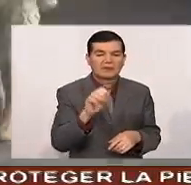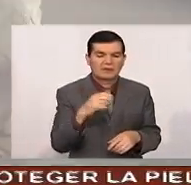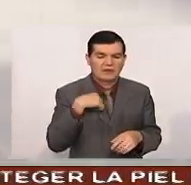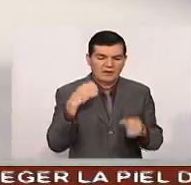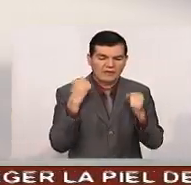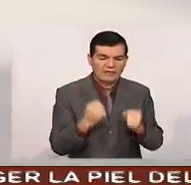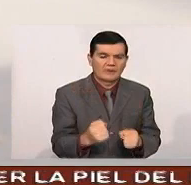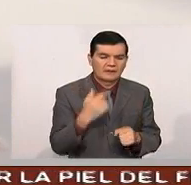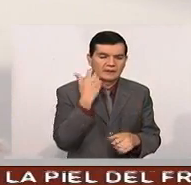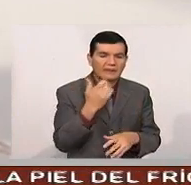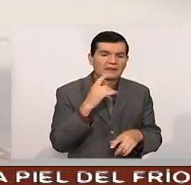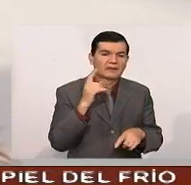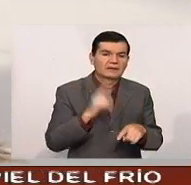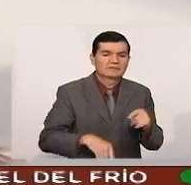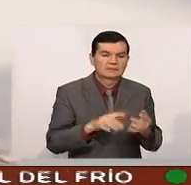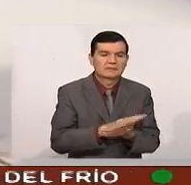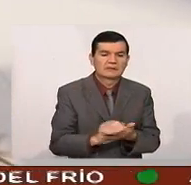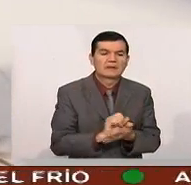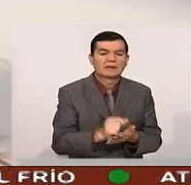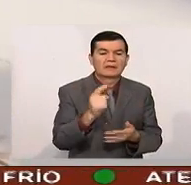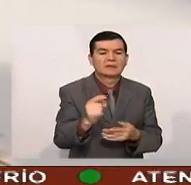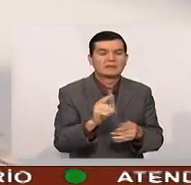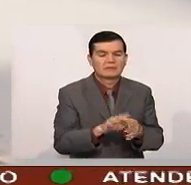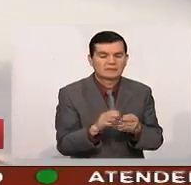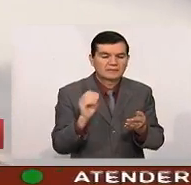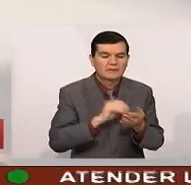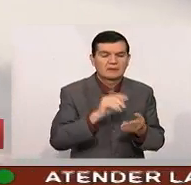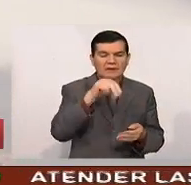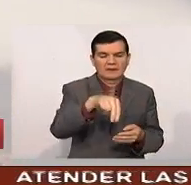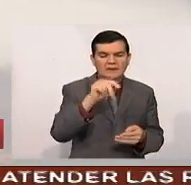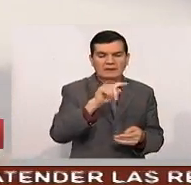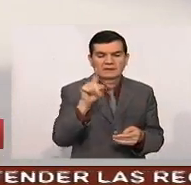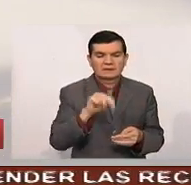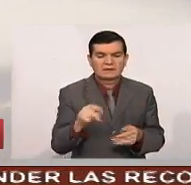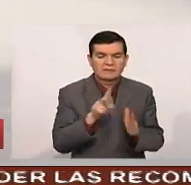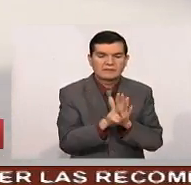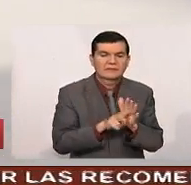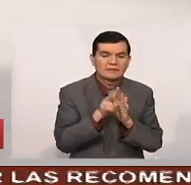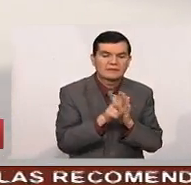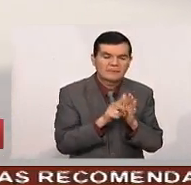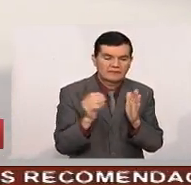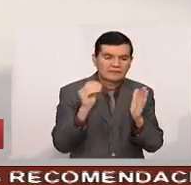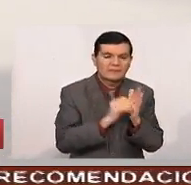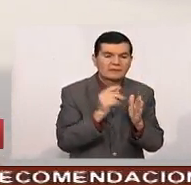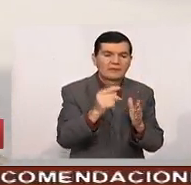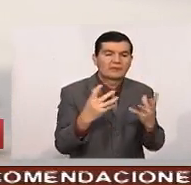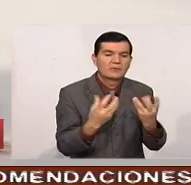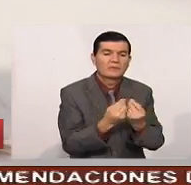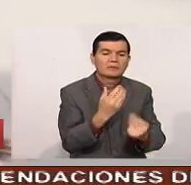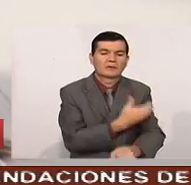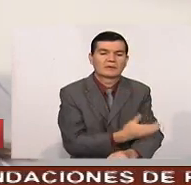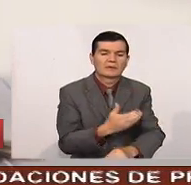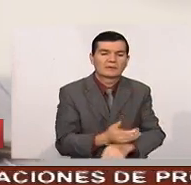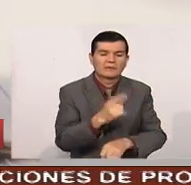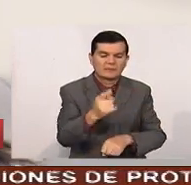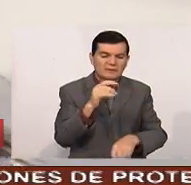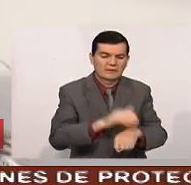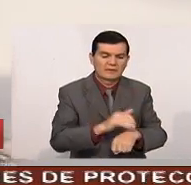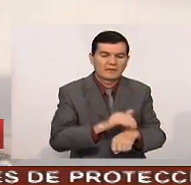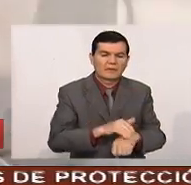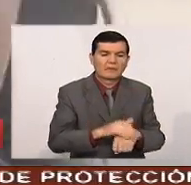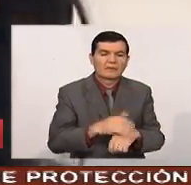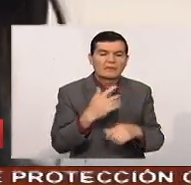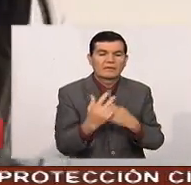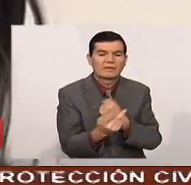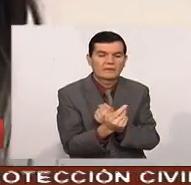fuerza destrozar. En más de este caso, el portal TMZ difundió un video en el que aparece acompañada por una amiga conductora